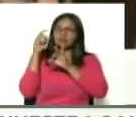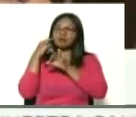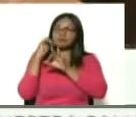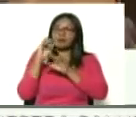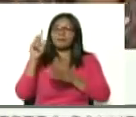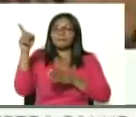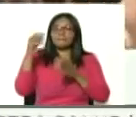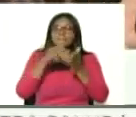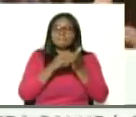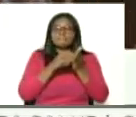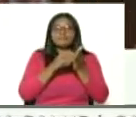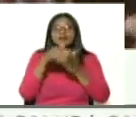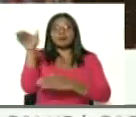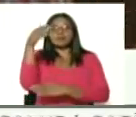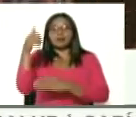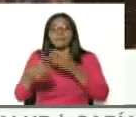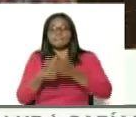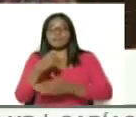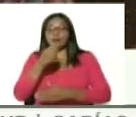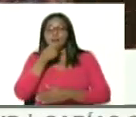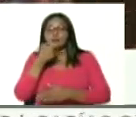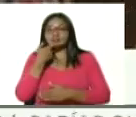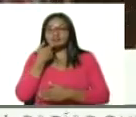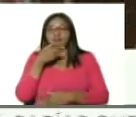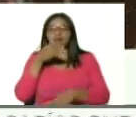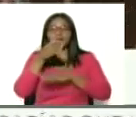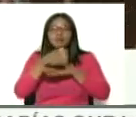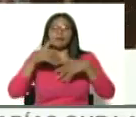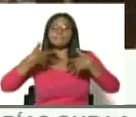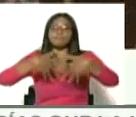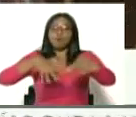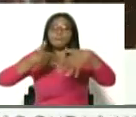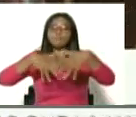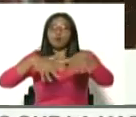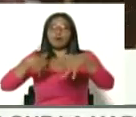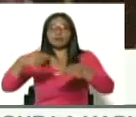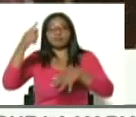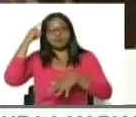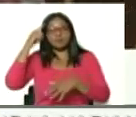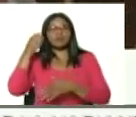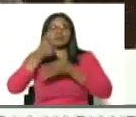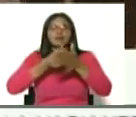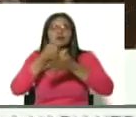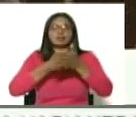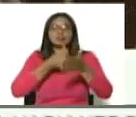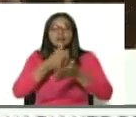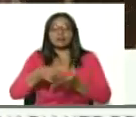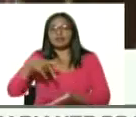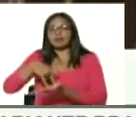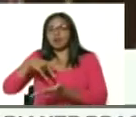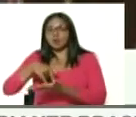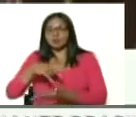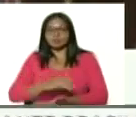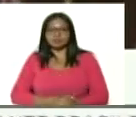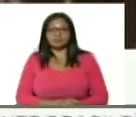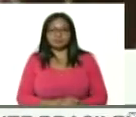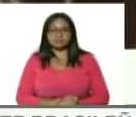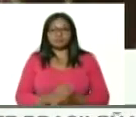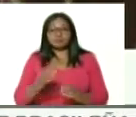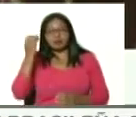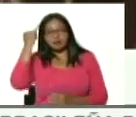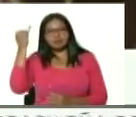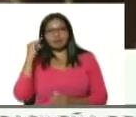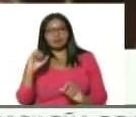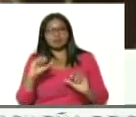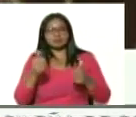1.000 banderas más bonitas para que desfilen el día de la batalla de Carabobo. O también la idea de sembrar el